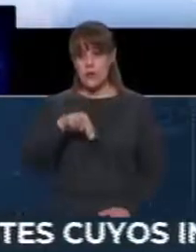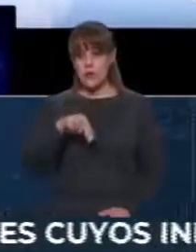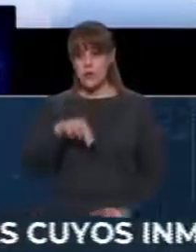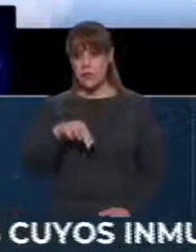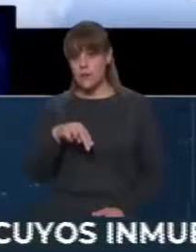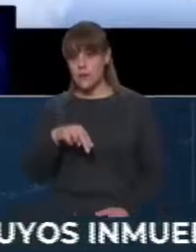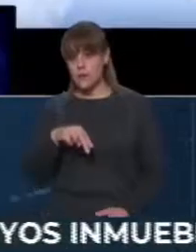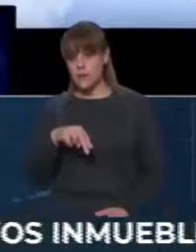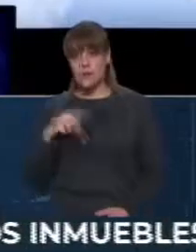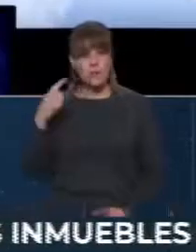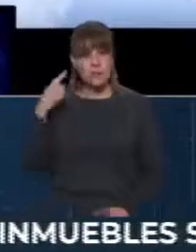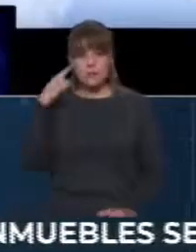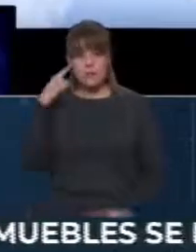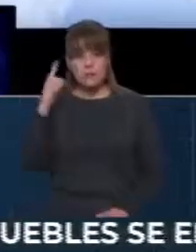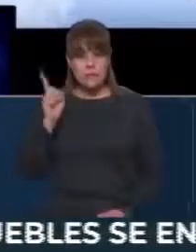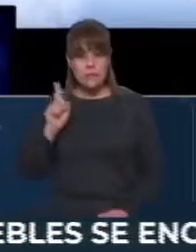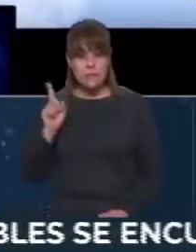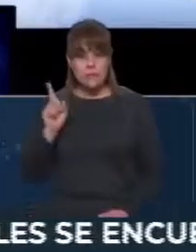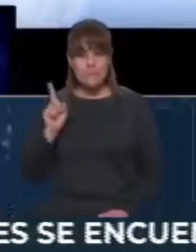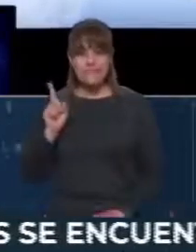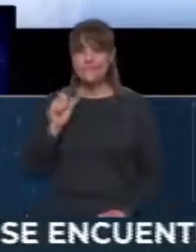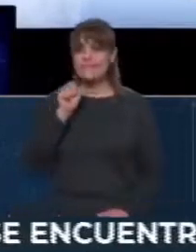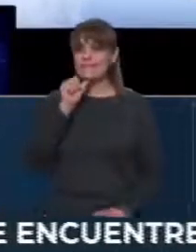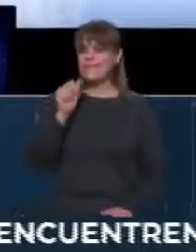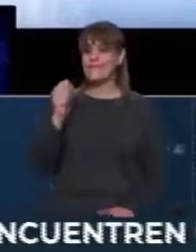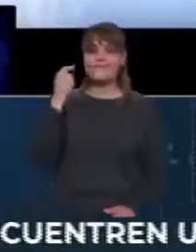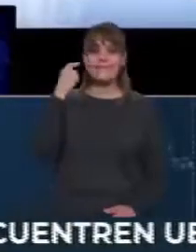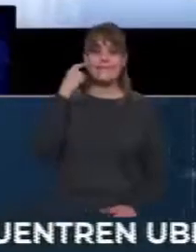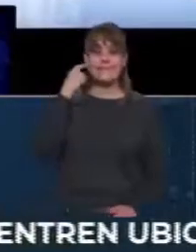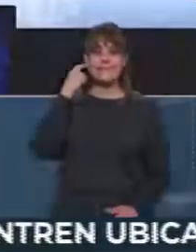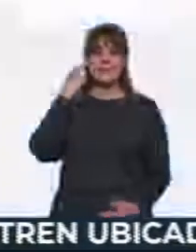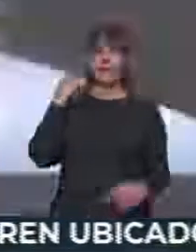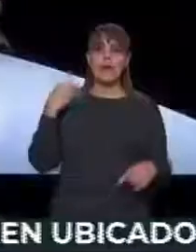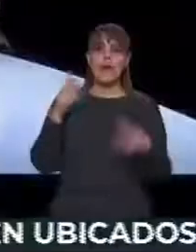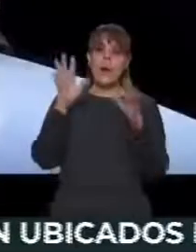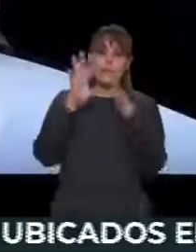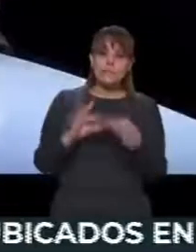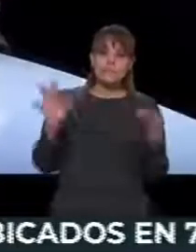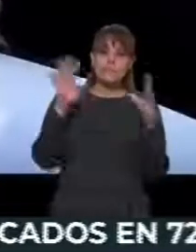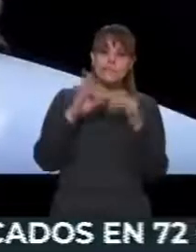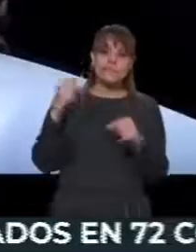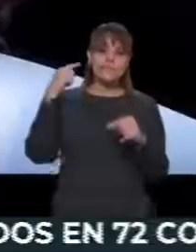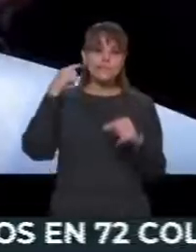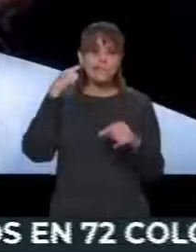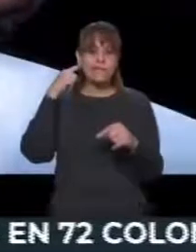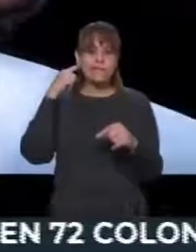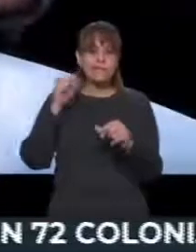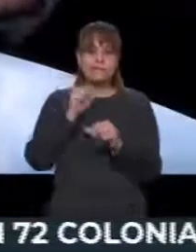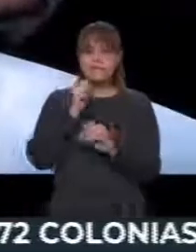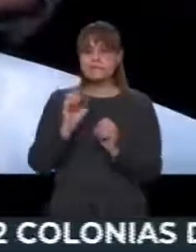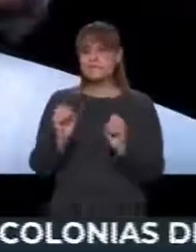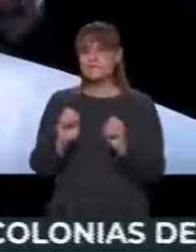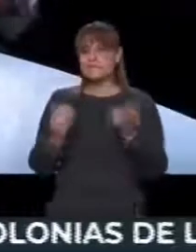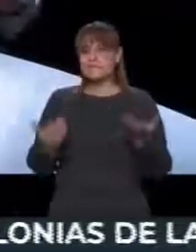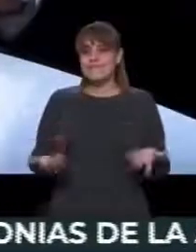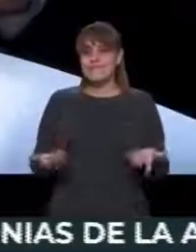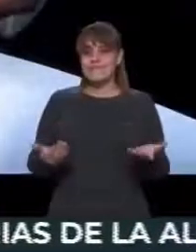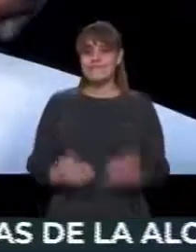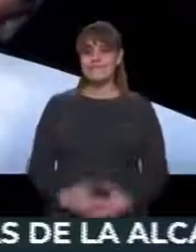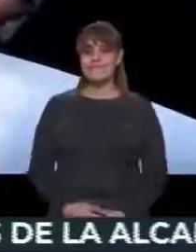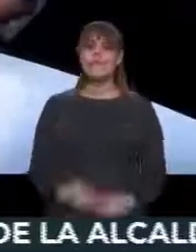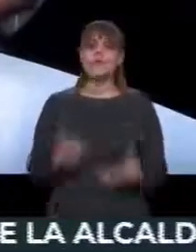Jonathan, ¿nos escuchas? No, nada, no. Nada de lo que le acabamos de decir. Vamos a,